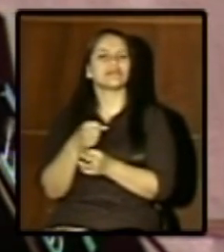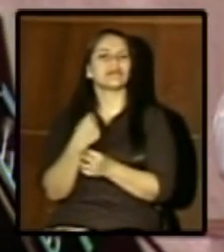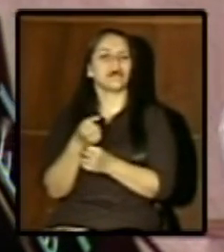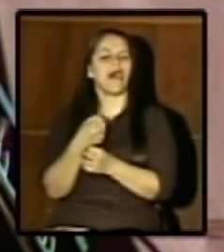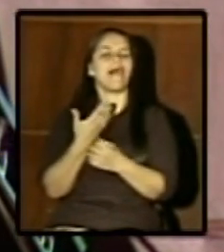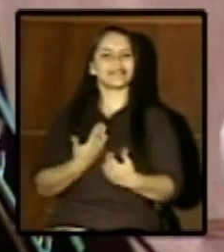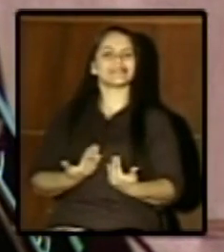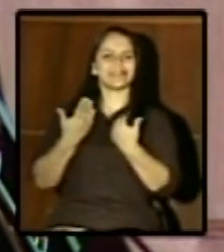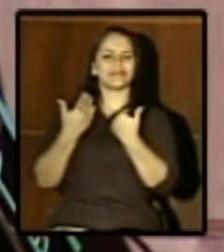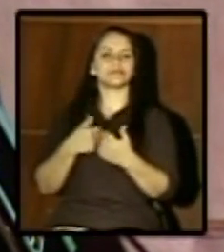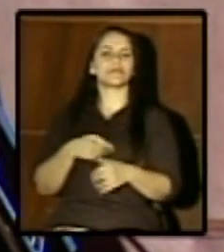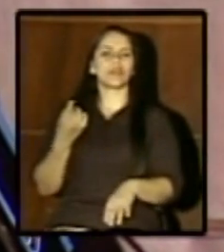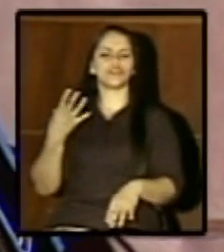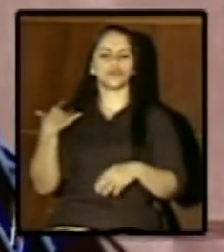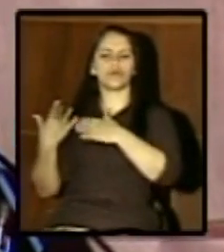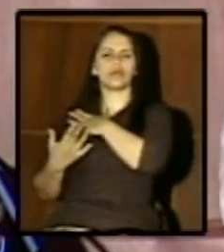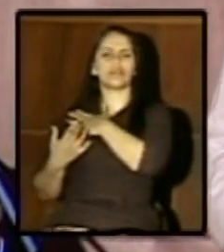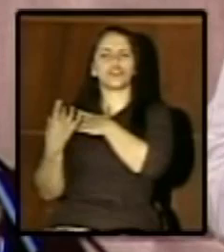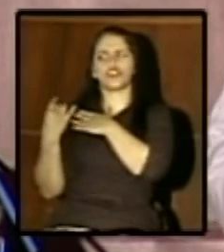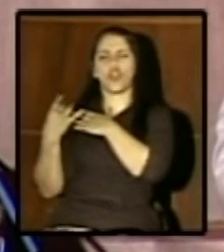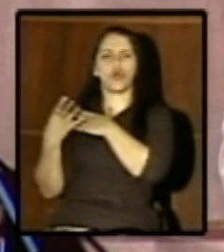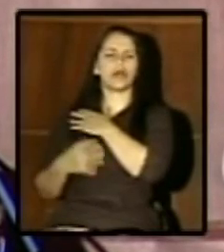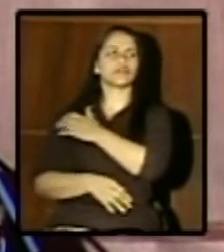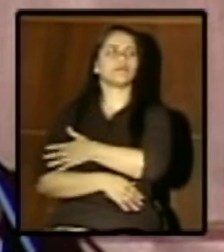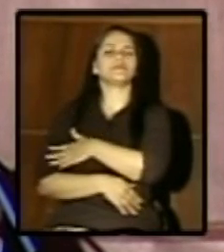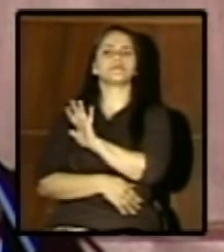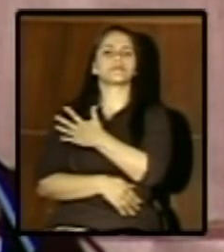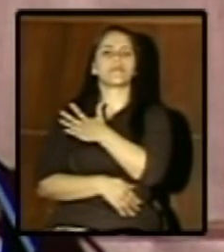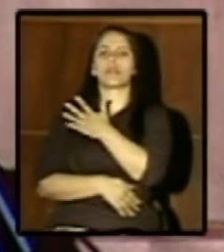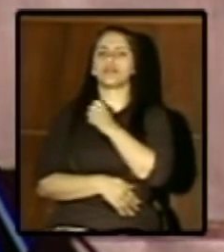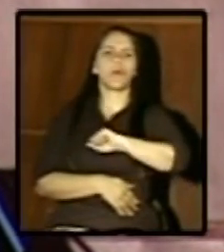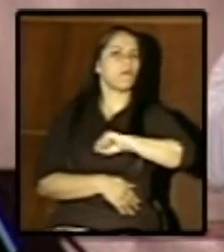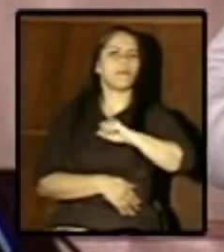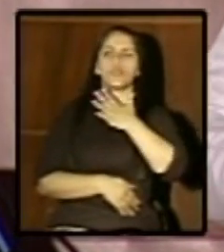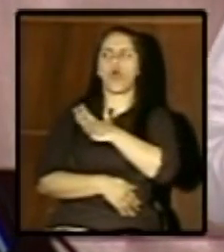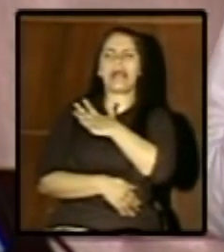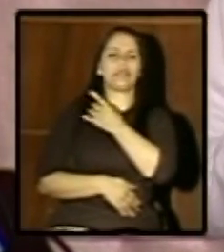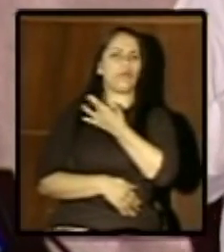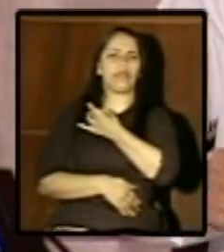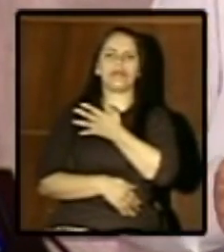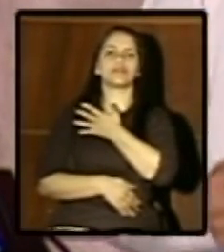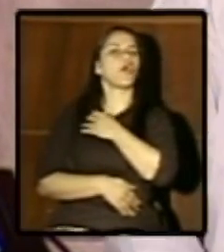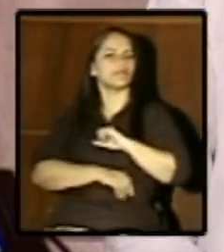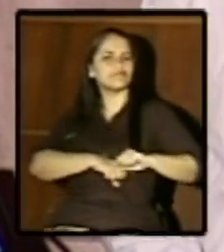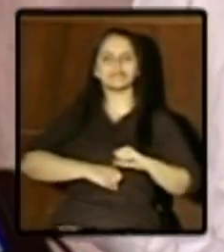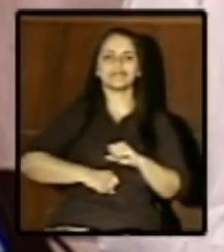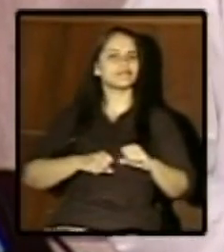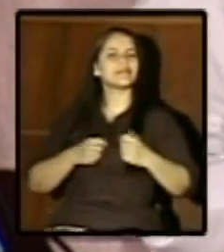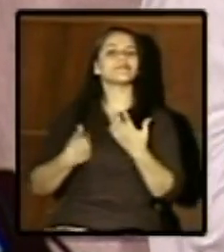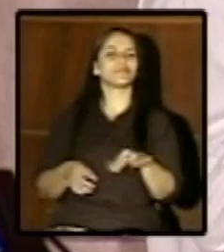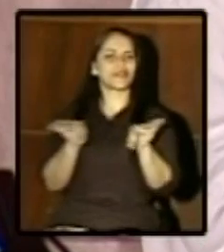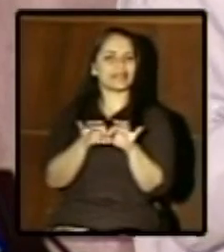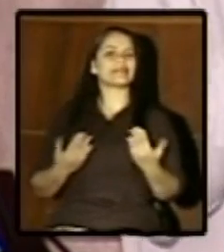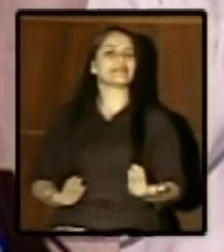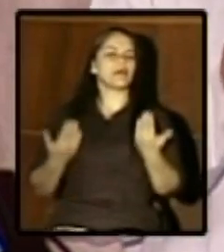las retracciones. Cuando yo tengo dolor, yo tiendo a hacer contracturas. Si a mí me duele el hombro, yo lo dejo así y pierdo el movimiento